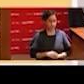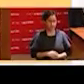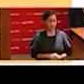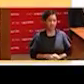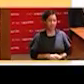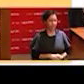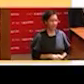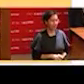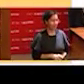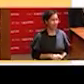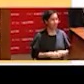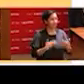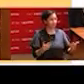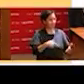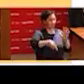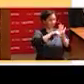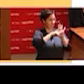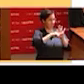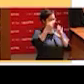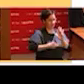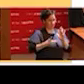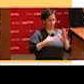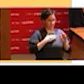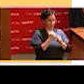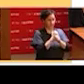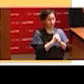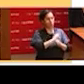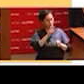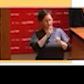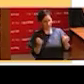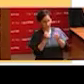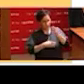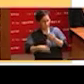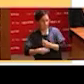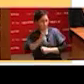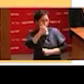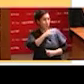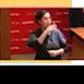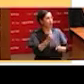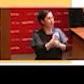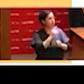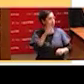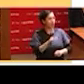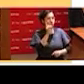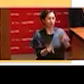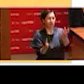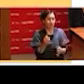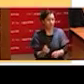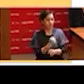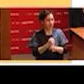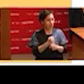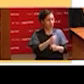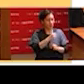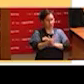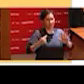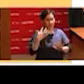era el el núcleo central del itinerario y hablaré ahora de algunas otras actuaciones porque cuando hablamos de empleo no solamente hablamos de creación de empleo por cuenta